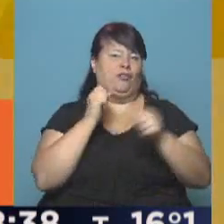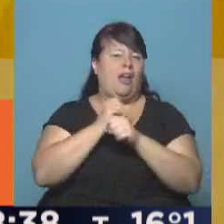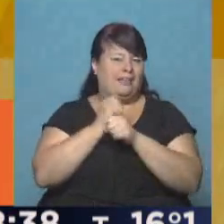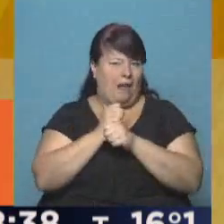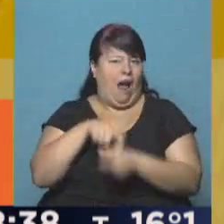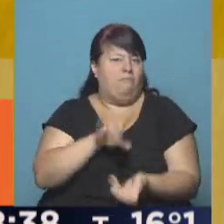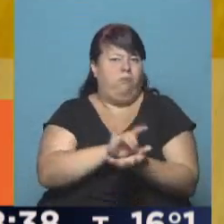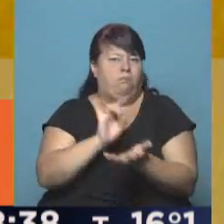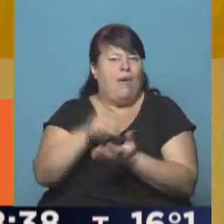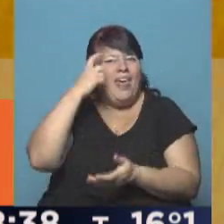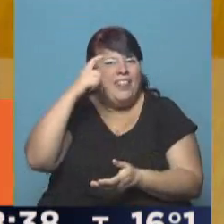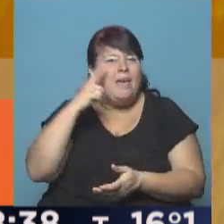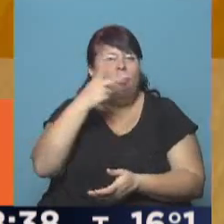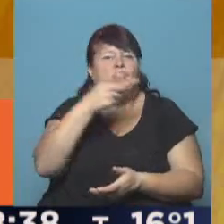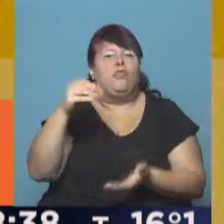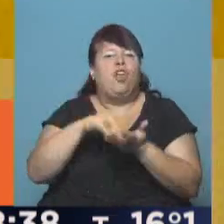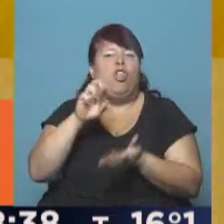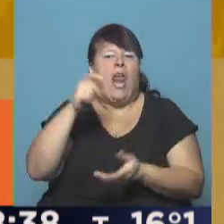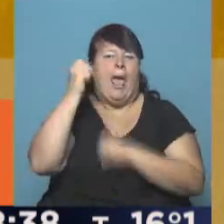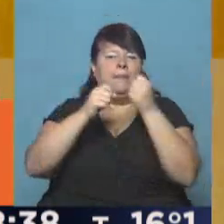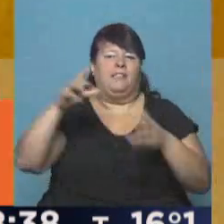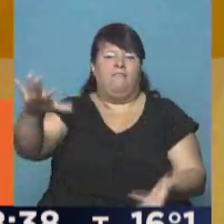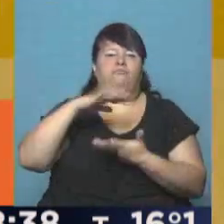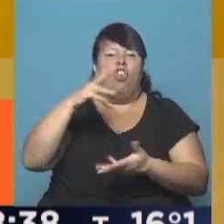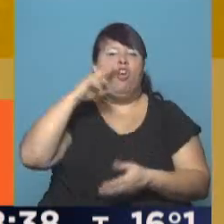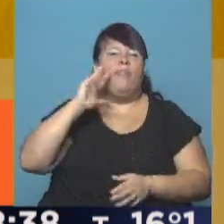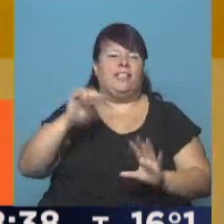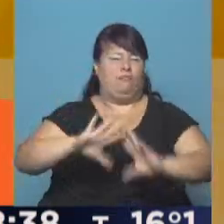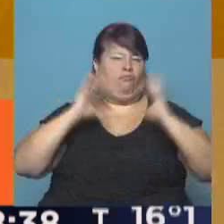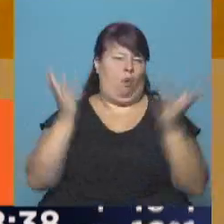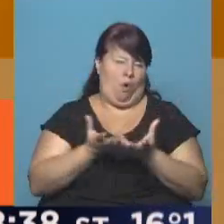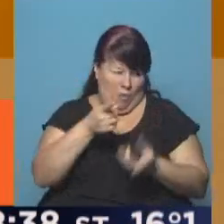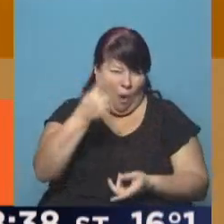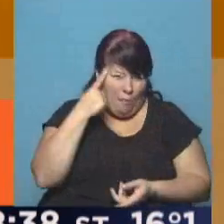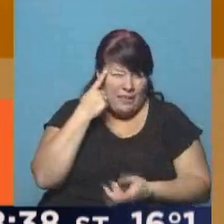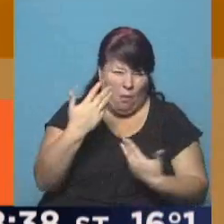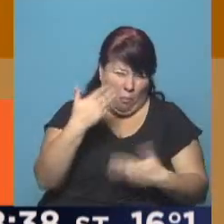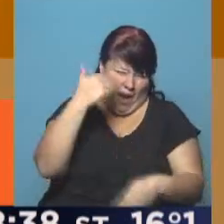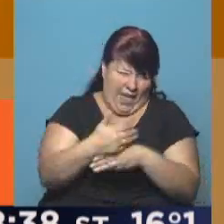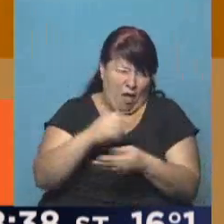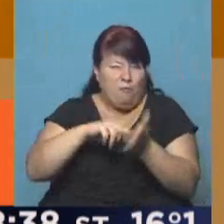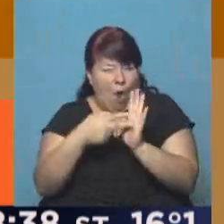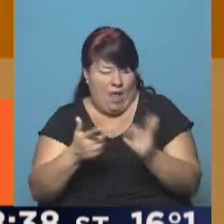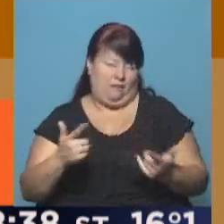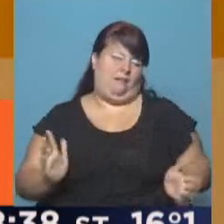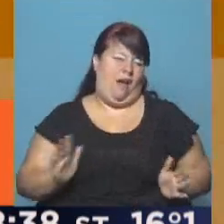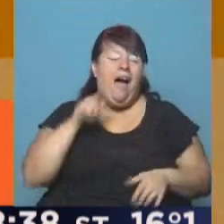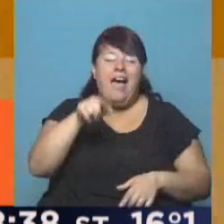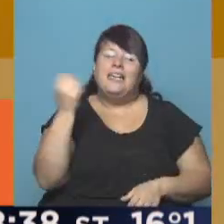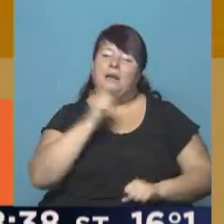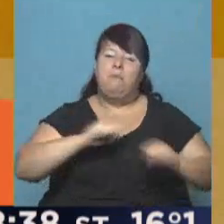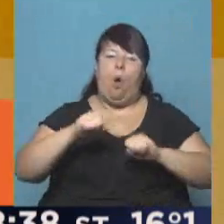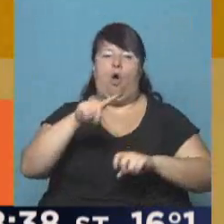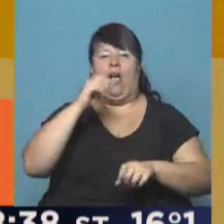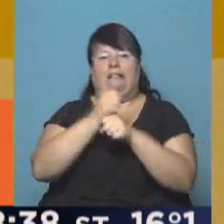que están siendo despedidos 10 mil 200 millones de dólares ganó esta empresa en el 2016 en todo el mundo a usted le parece que puede tener algún tipo de crisis acá lo que se busca es